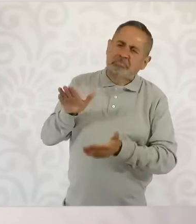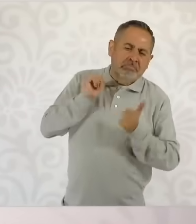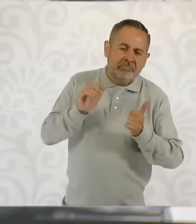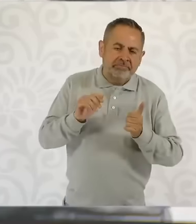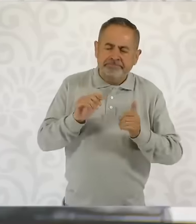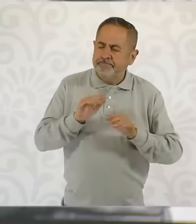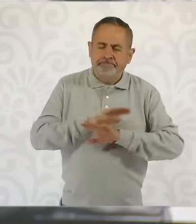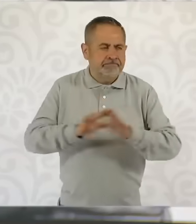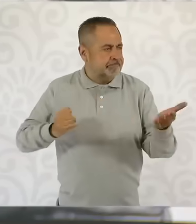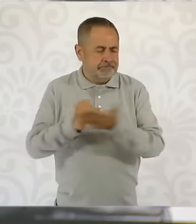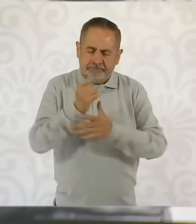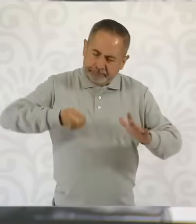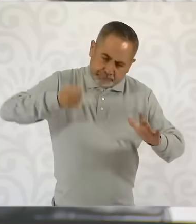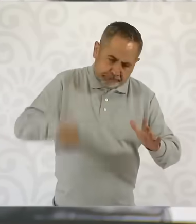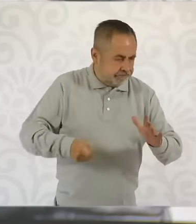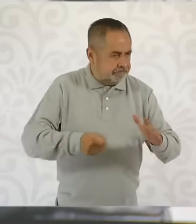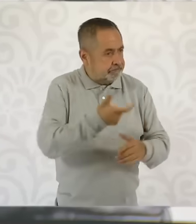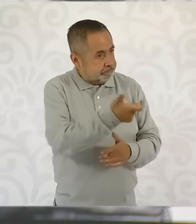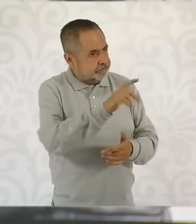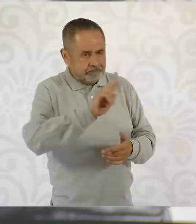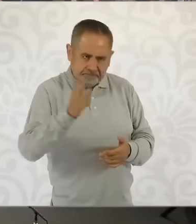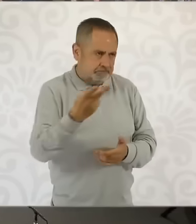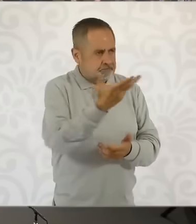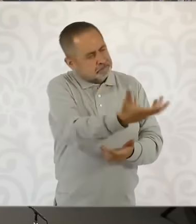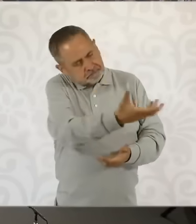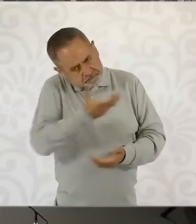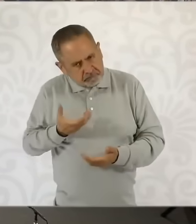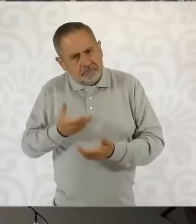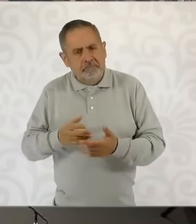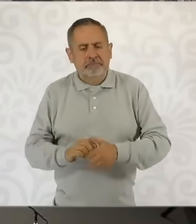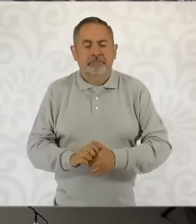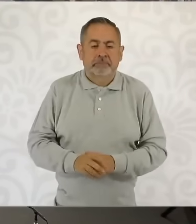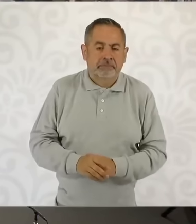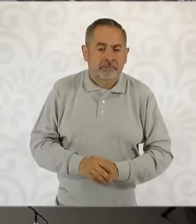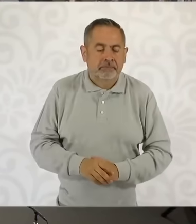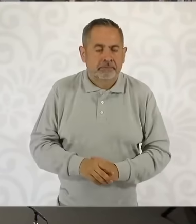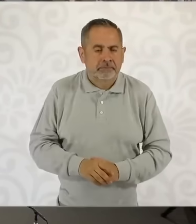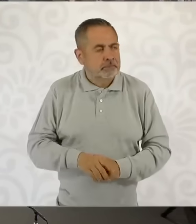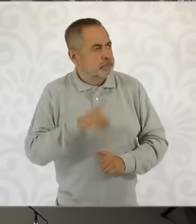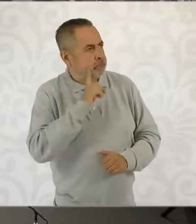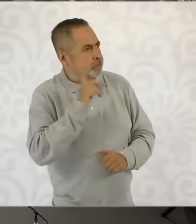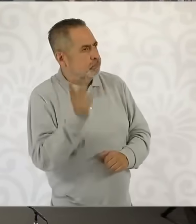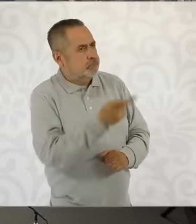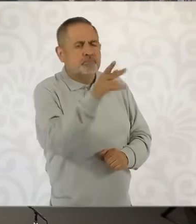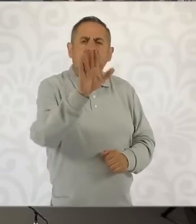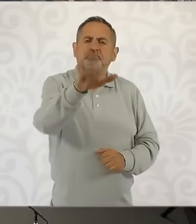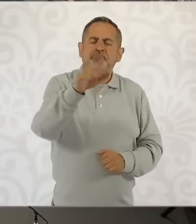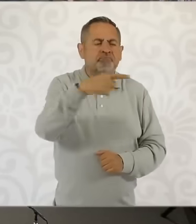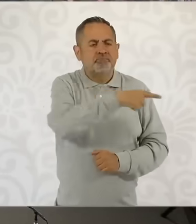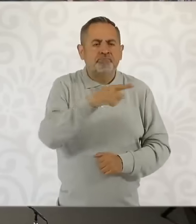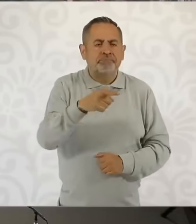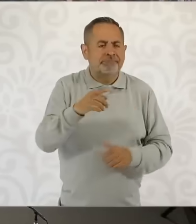muy importante este resultado. Presidenta, en este contexto, durante un acto convocado por la